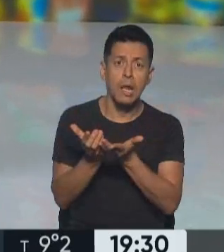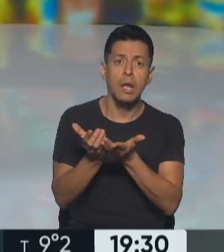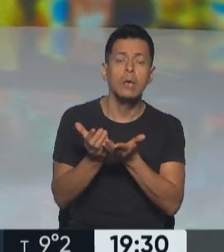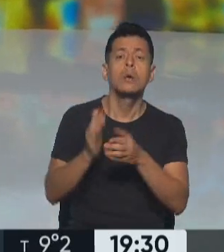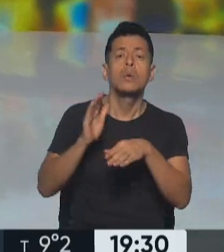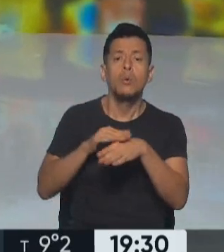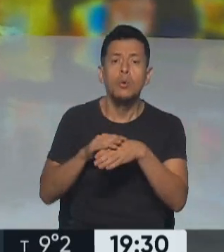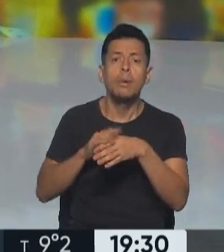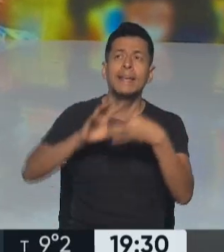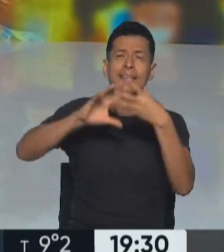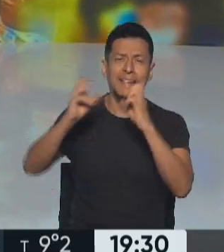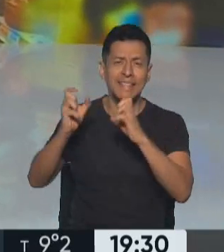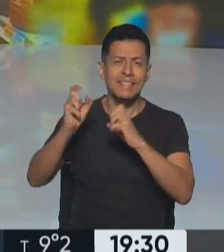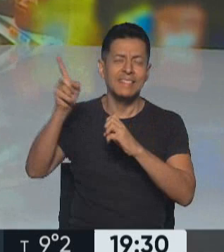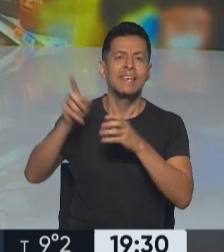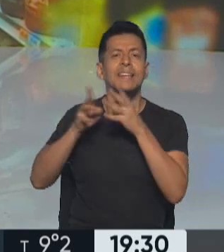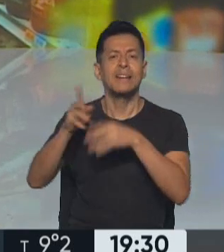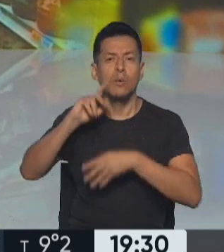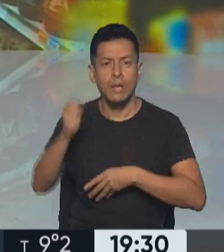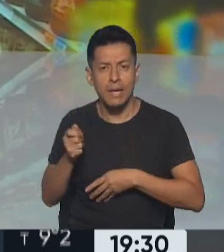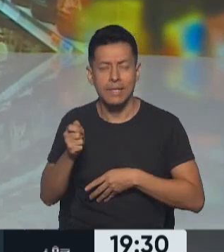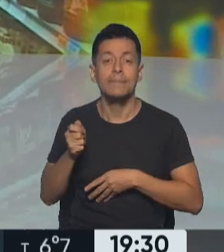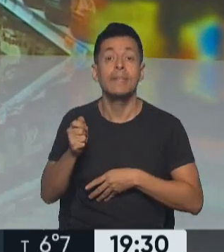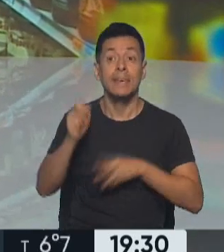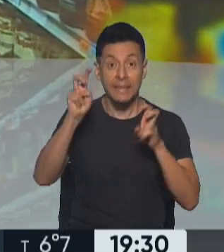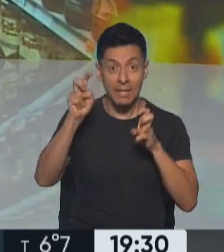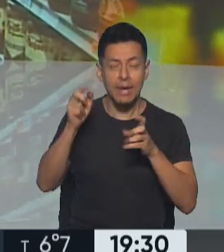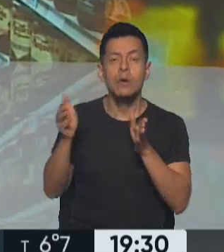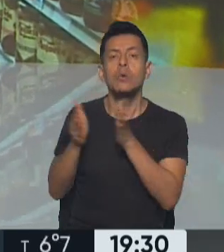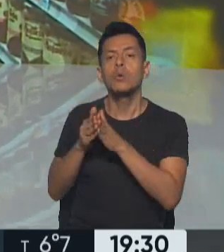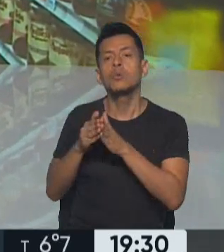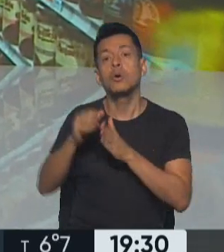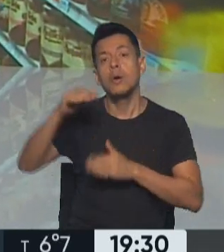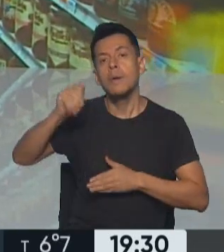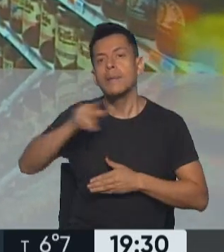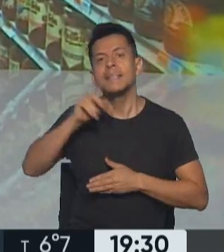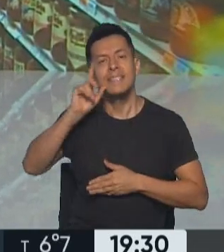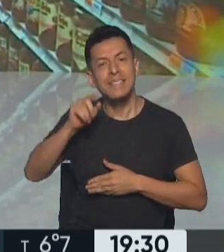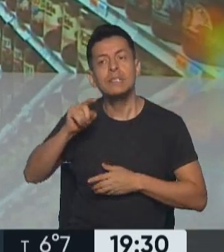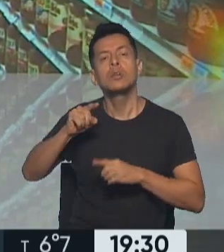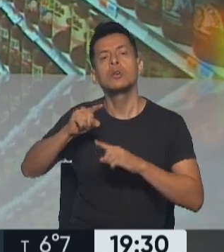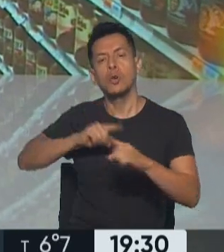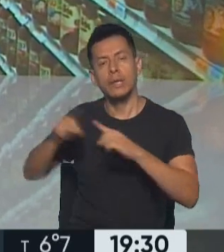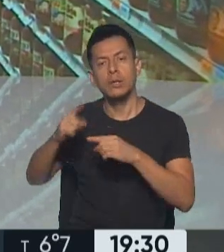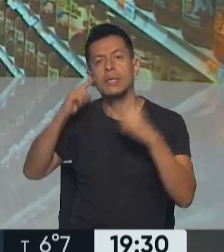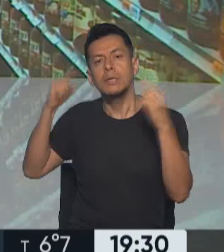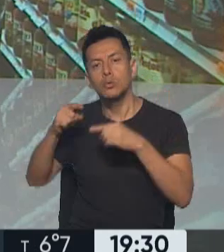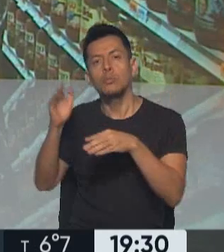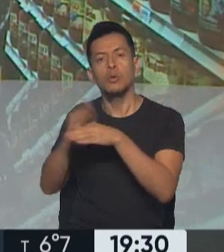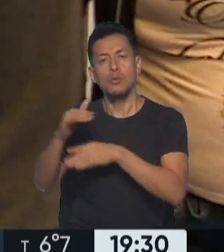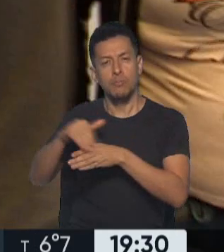la crisis generada por la guerra en ucrania sobre este tema hablamos con enrique martínez el coordinador del instituto de producción